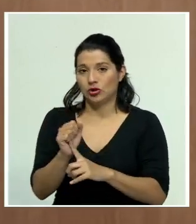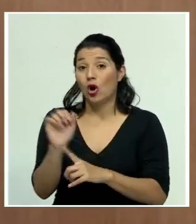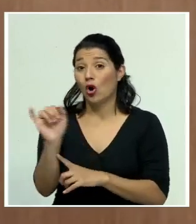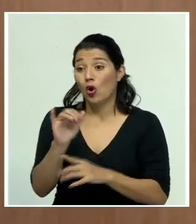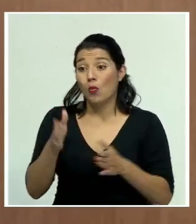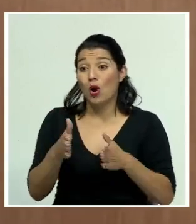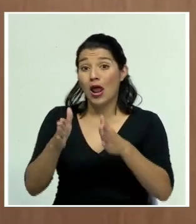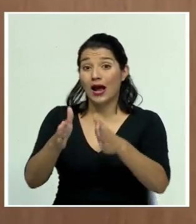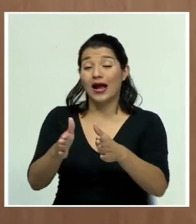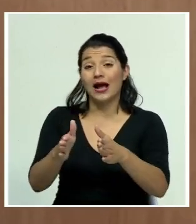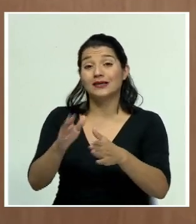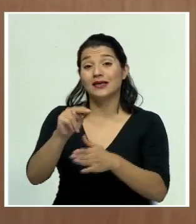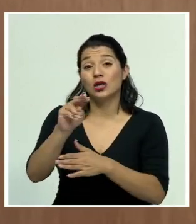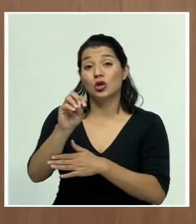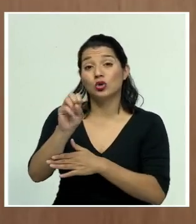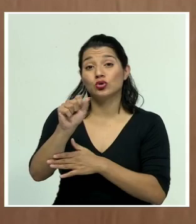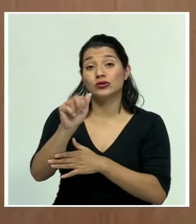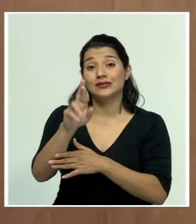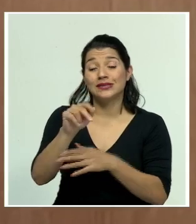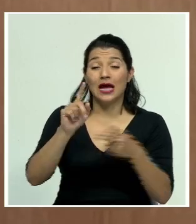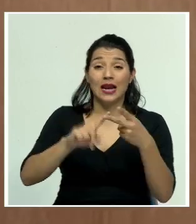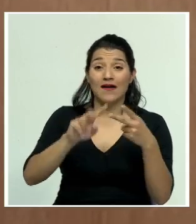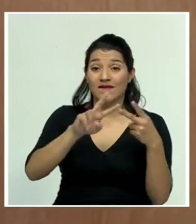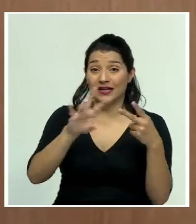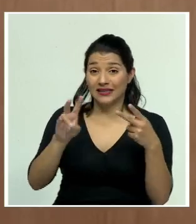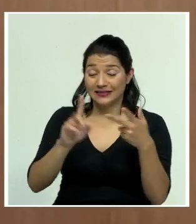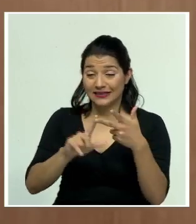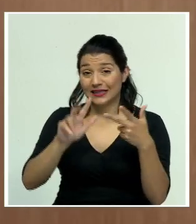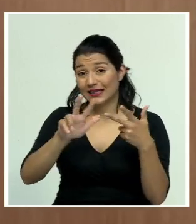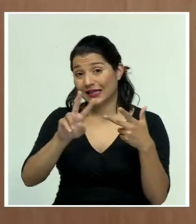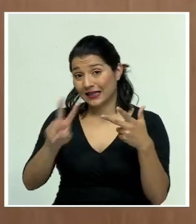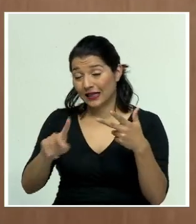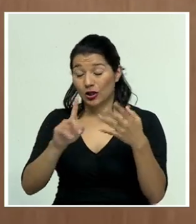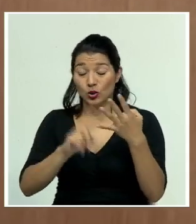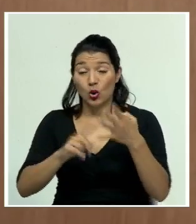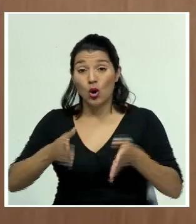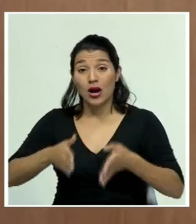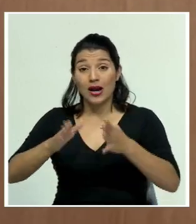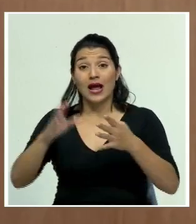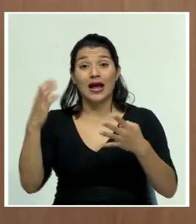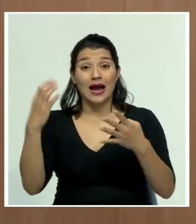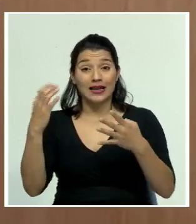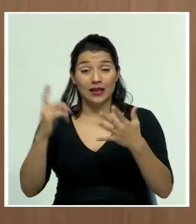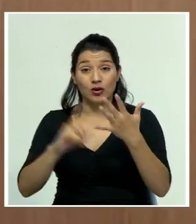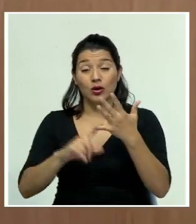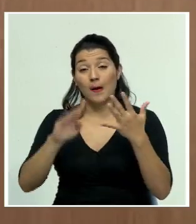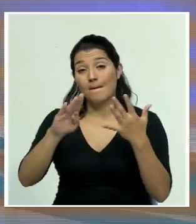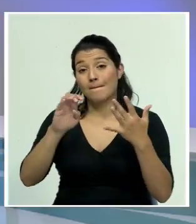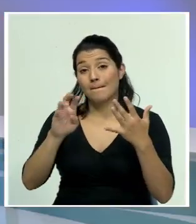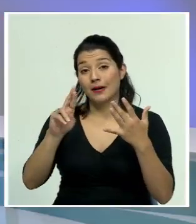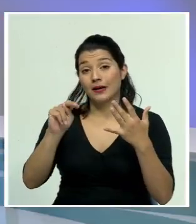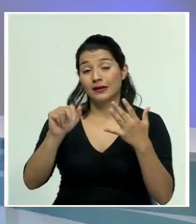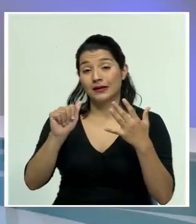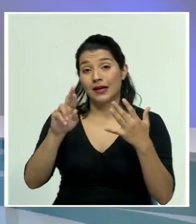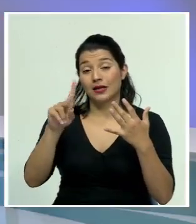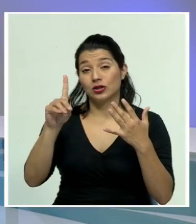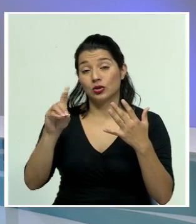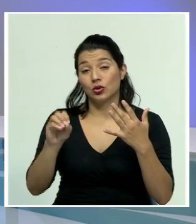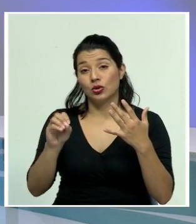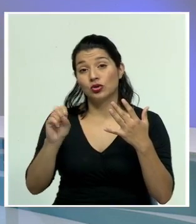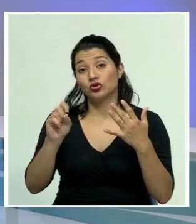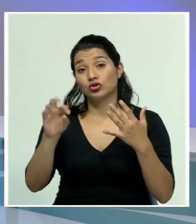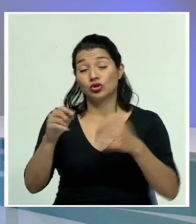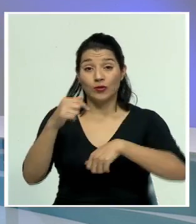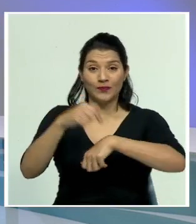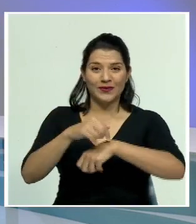la ruta de Nosara, la ruta 27, la ruta 32, la carretera Cartago y la Bernardo Soto.